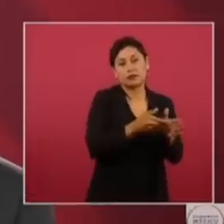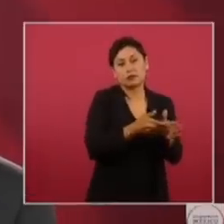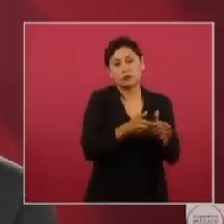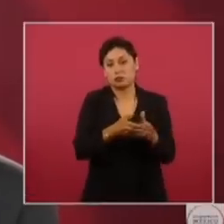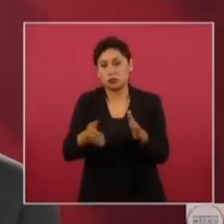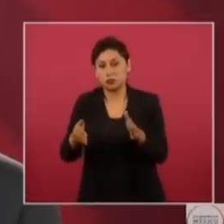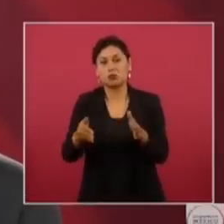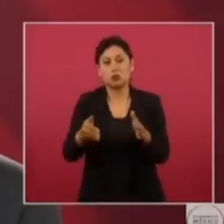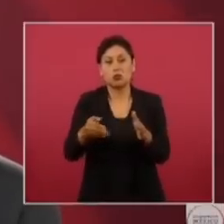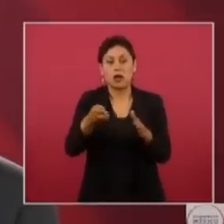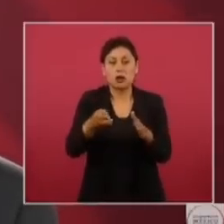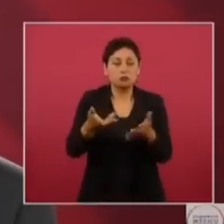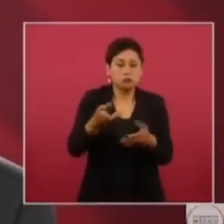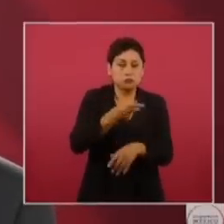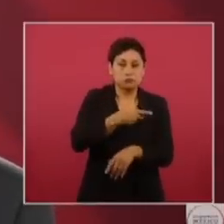abstención.